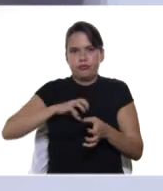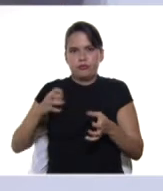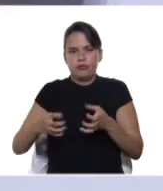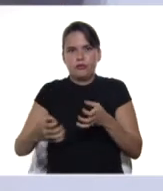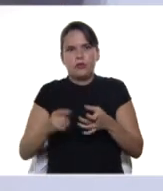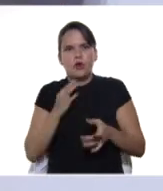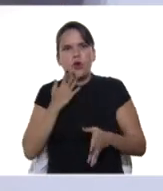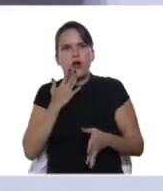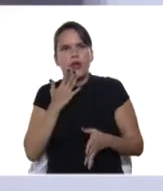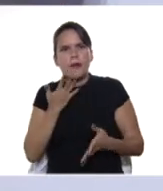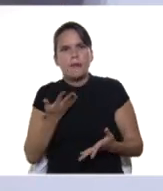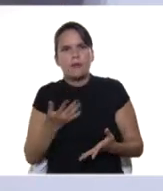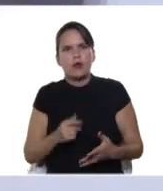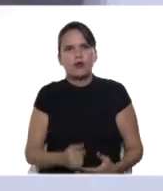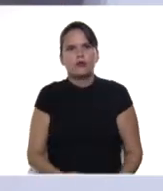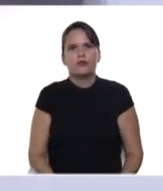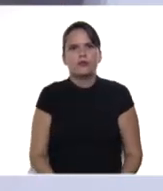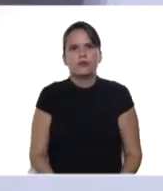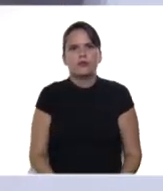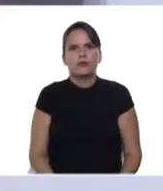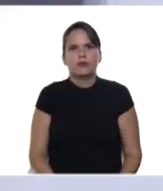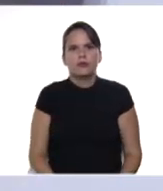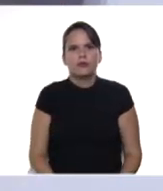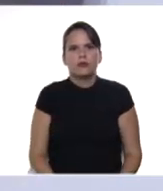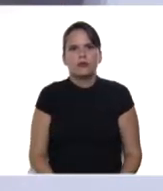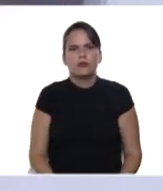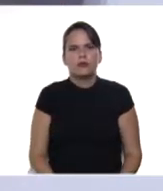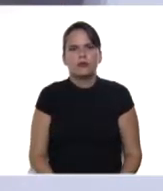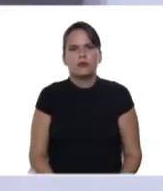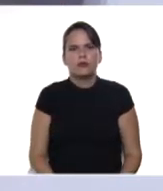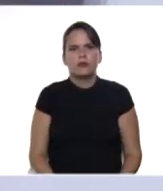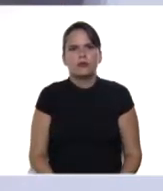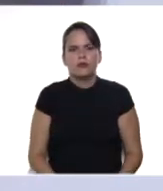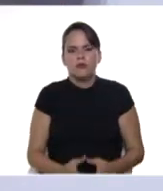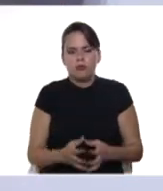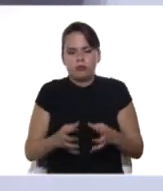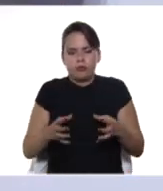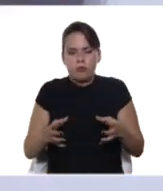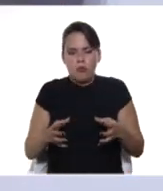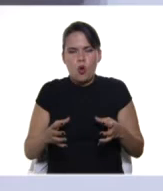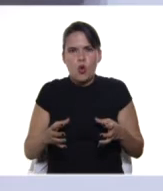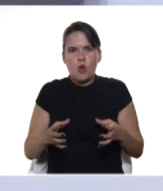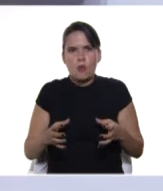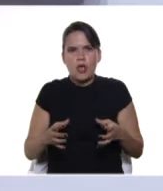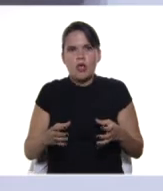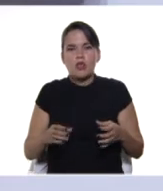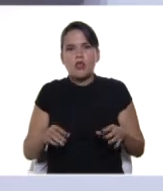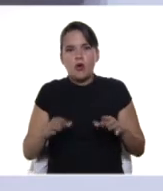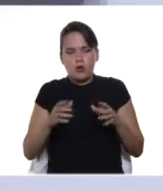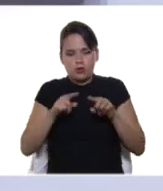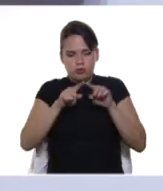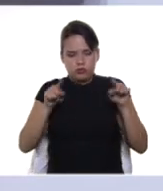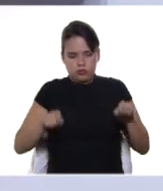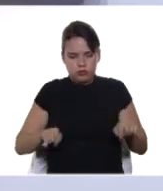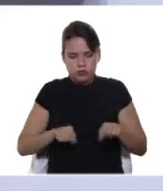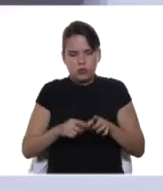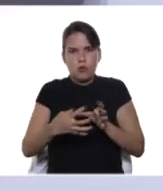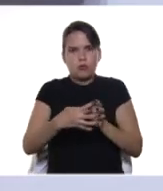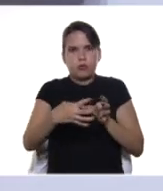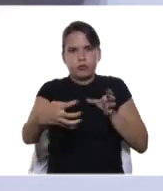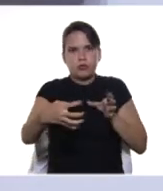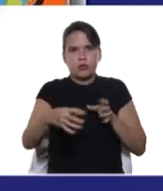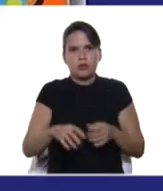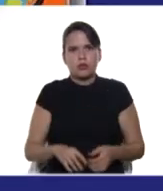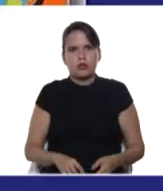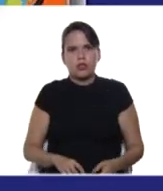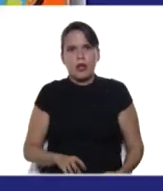algunos poliedros, nos encontramos con el volumen de un cubo, cuya fórmula general es B igual